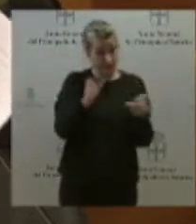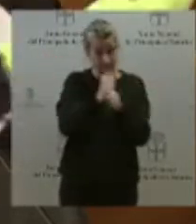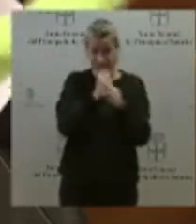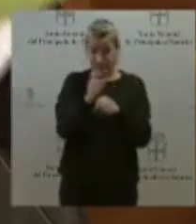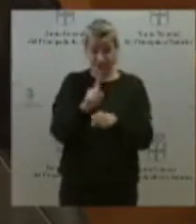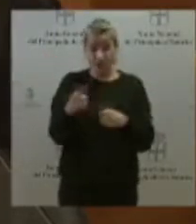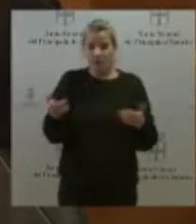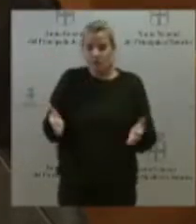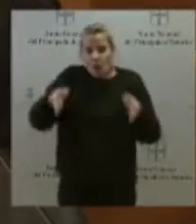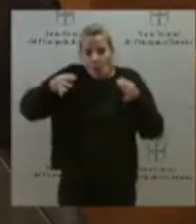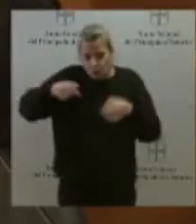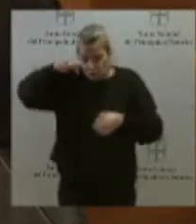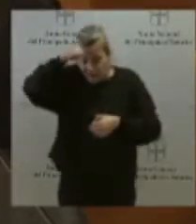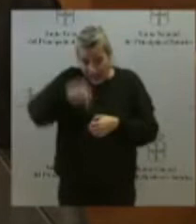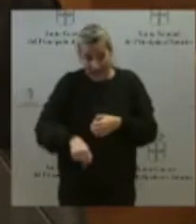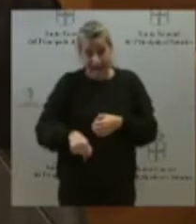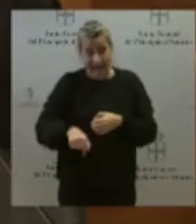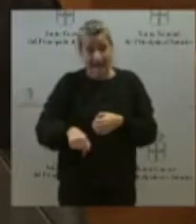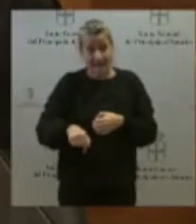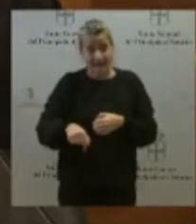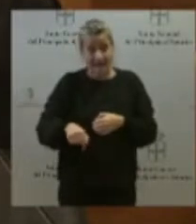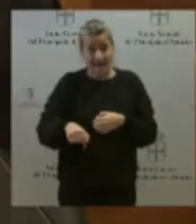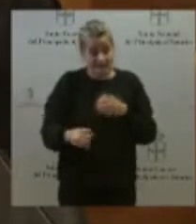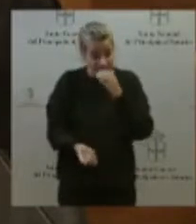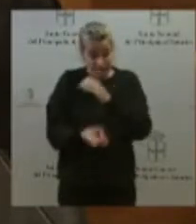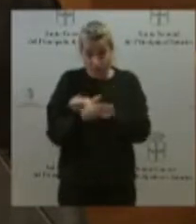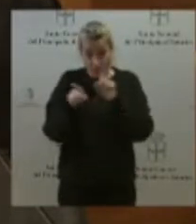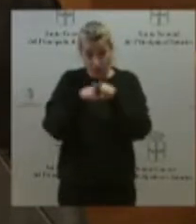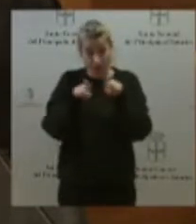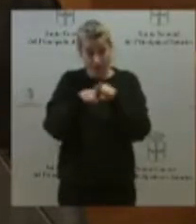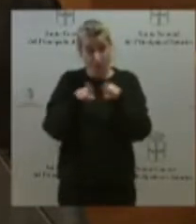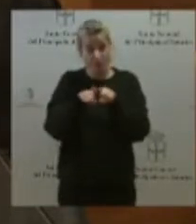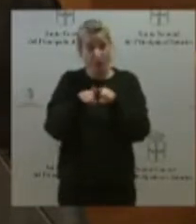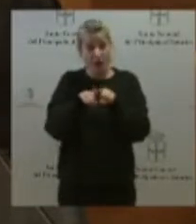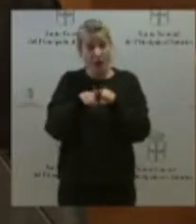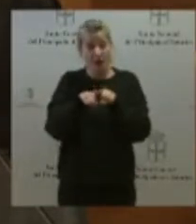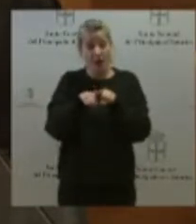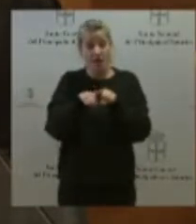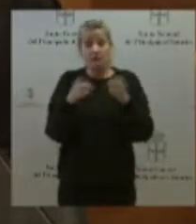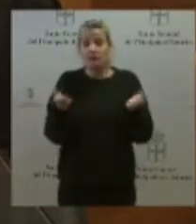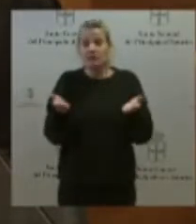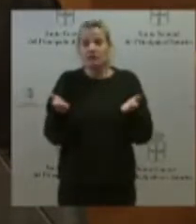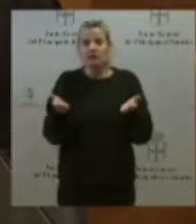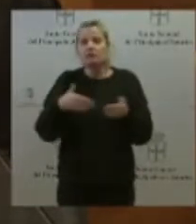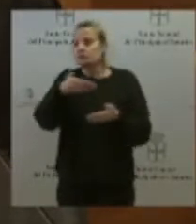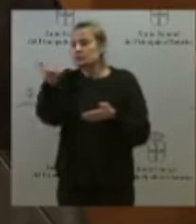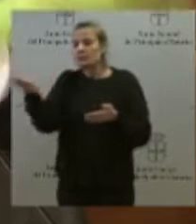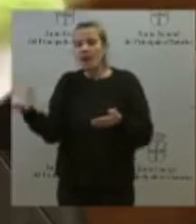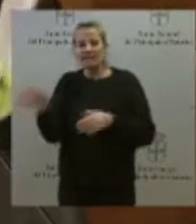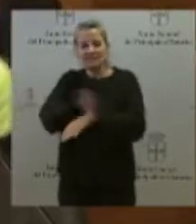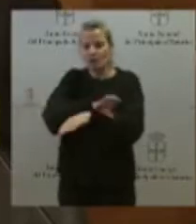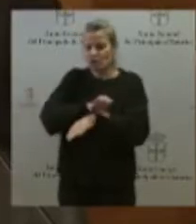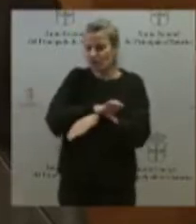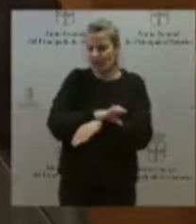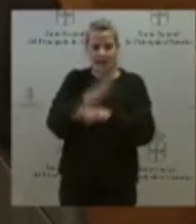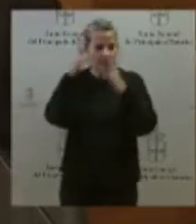más legisladores, con más escrutinio público de Asturias, ¿cómo sucede en el resto de consejerías, en el resto de administraciones públicas, en el resto de empresas privadas, en el resto de comunidades